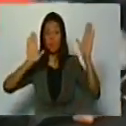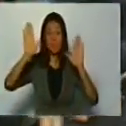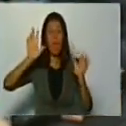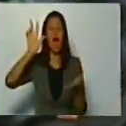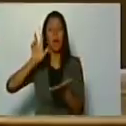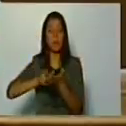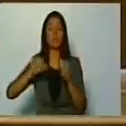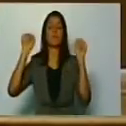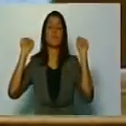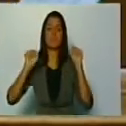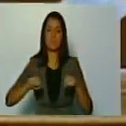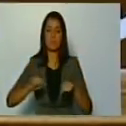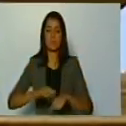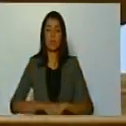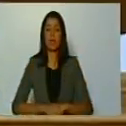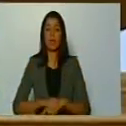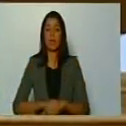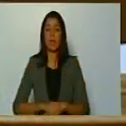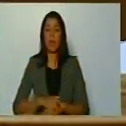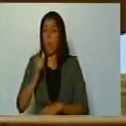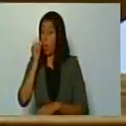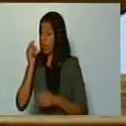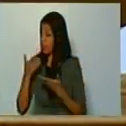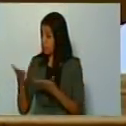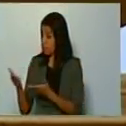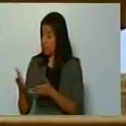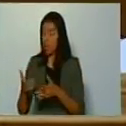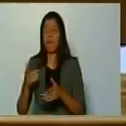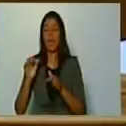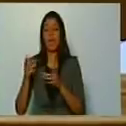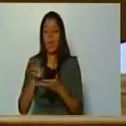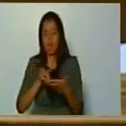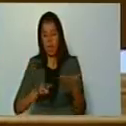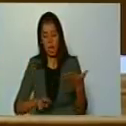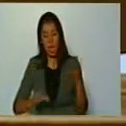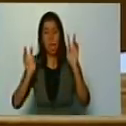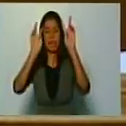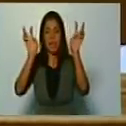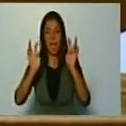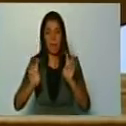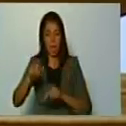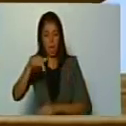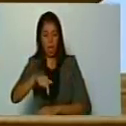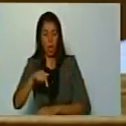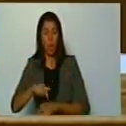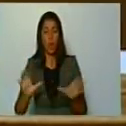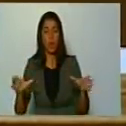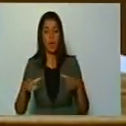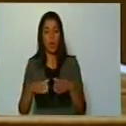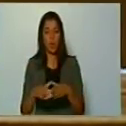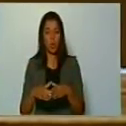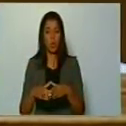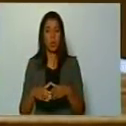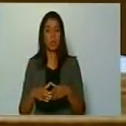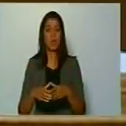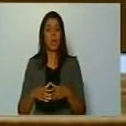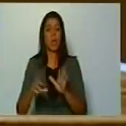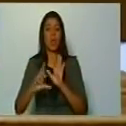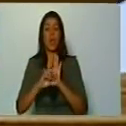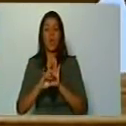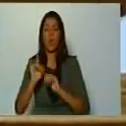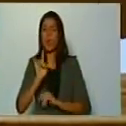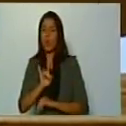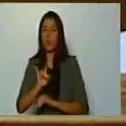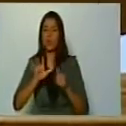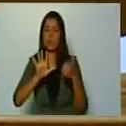aprobado. Ciudadano secretario, sírvase dar lectura a la propuesta del orden del día de la sesión de hoy, lunes 6